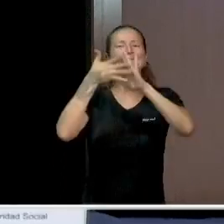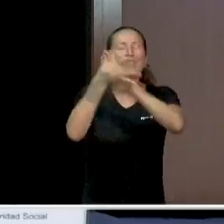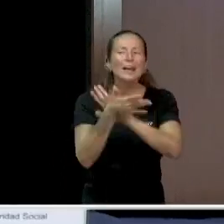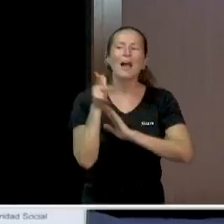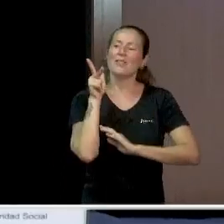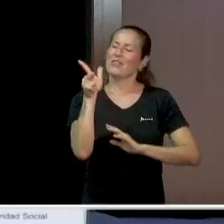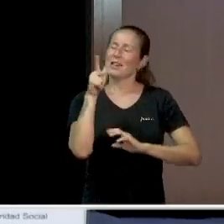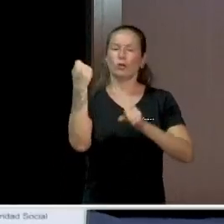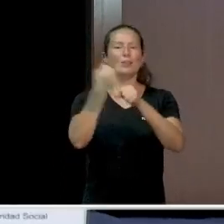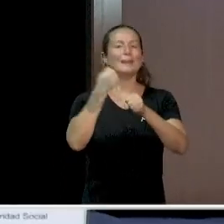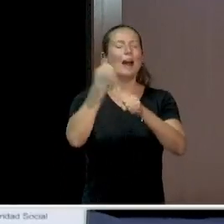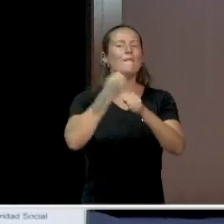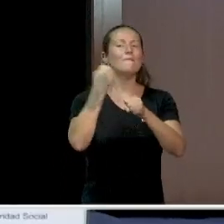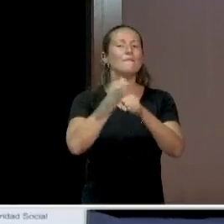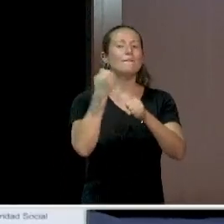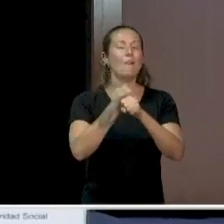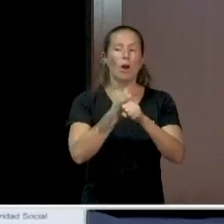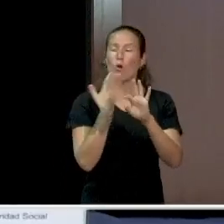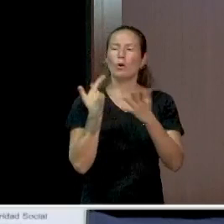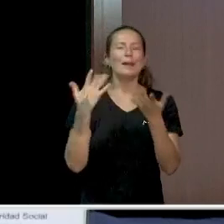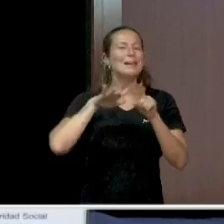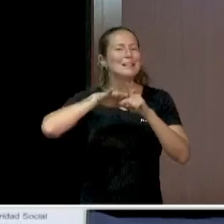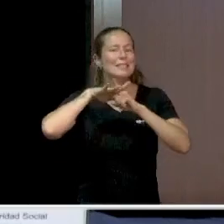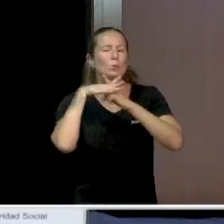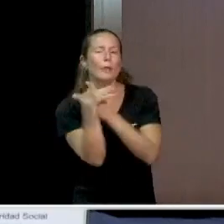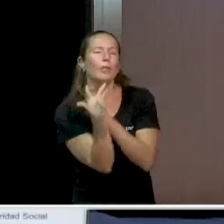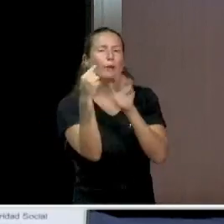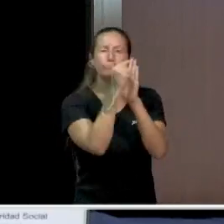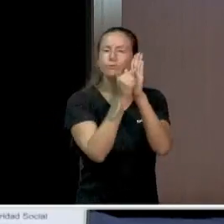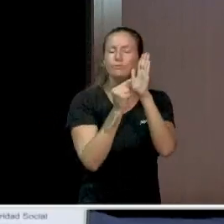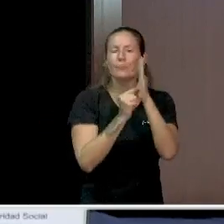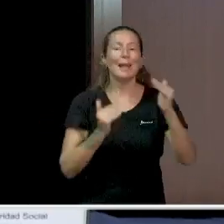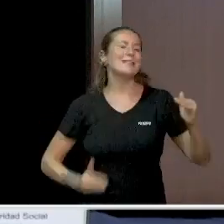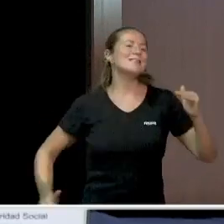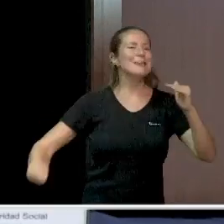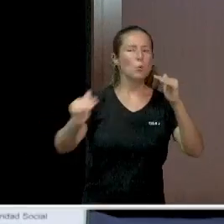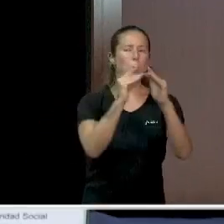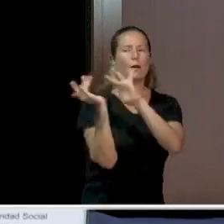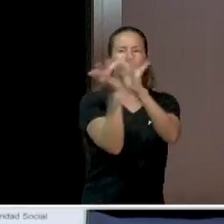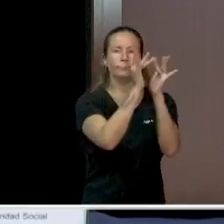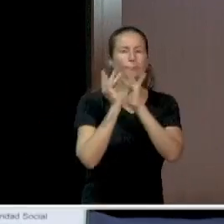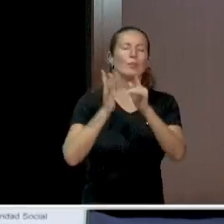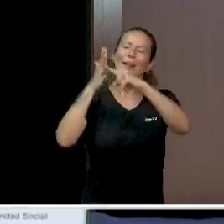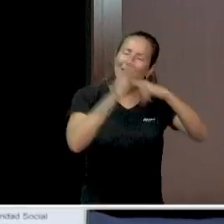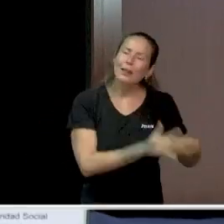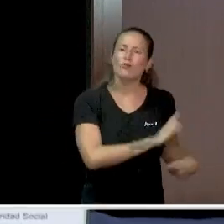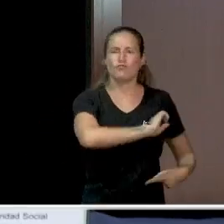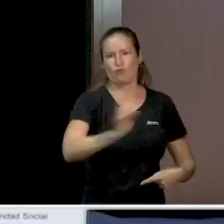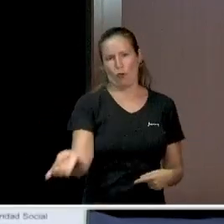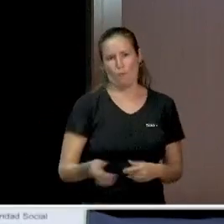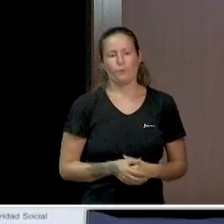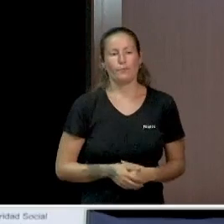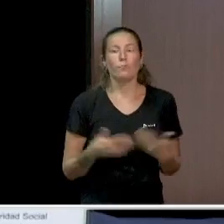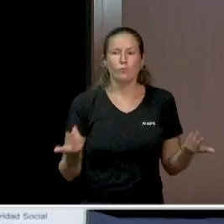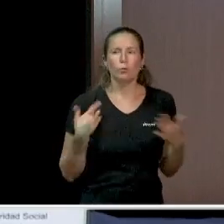derecho al trabajo en condiciones, por supuesto, de igualdad de trato y no discriminación.